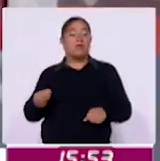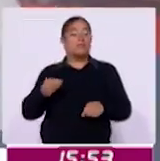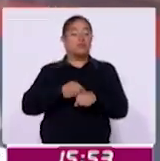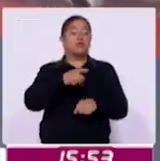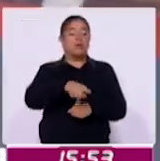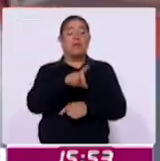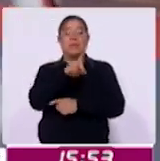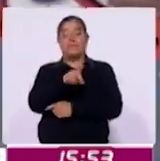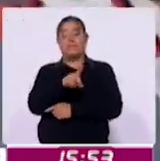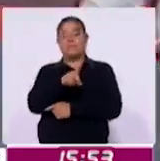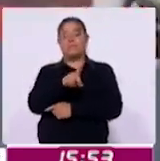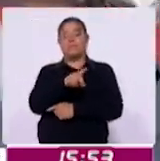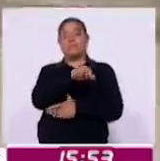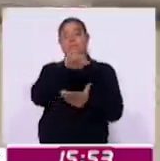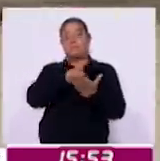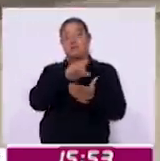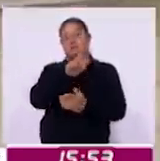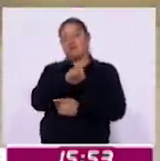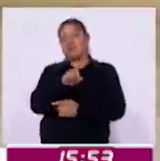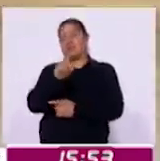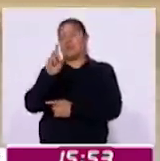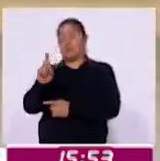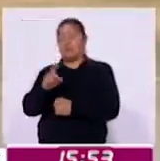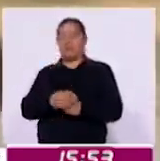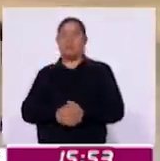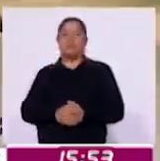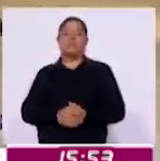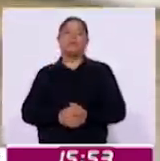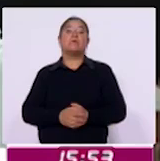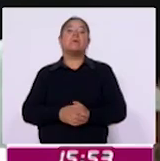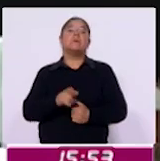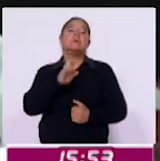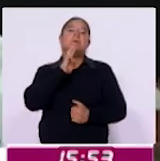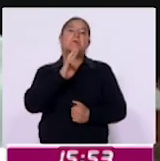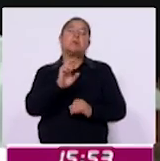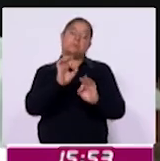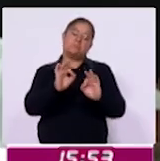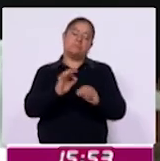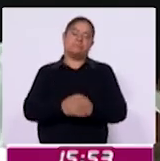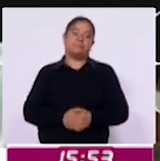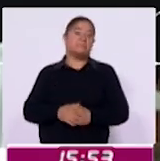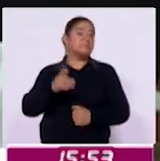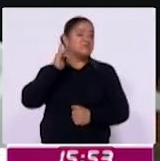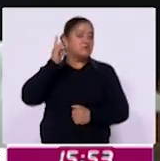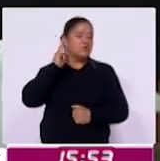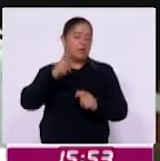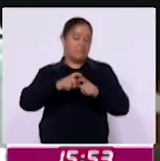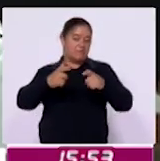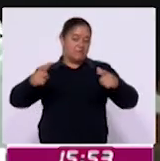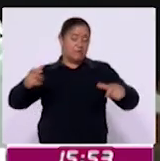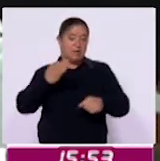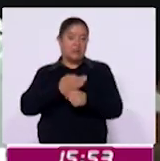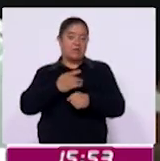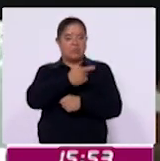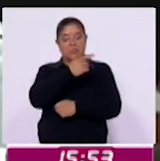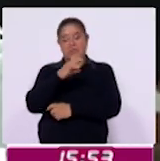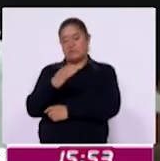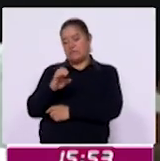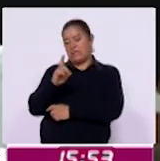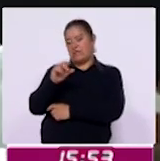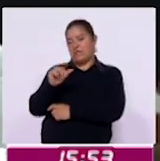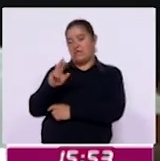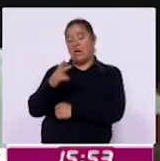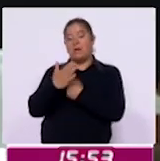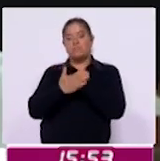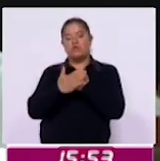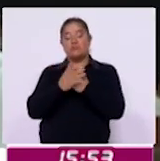de Desarrollo Deportivo de Alto Rendimiento, los resultados mejorarán. Esperemos crecer ahora con el CEDAR en próximos deportes, que nos van a